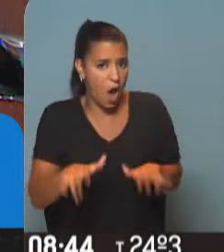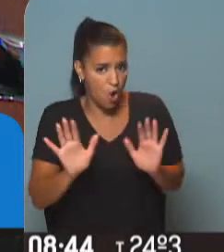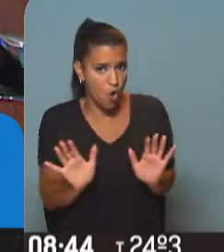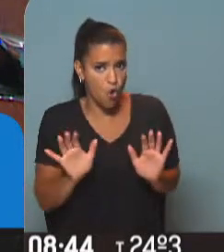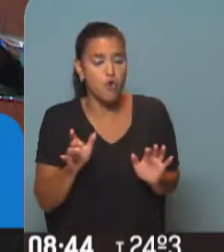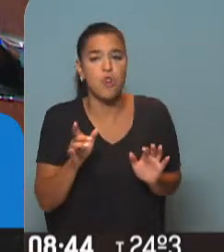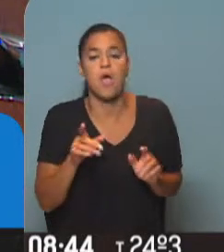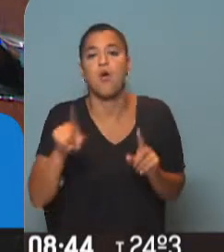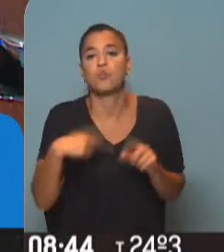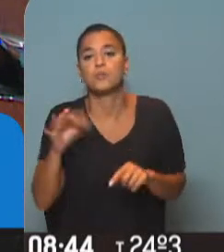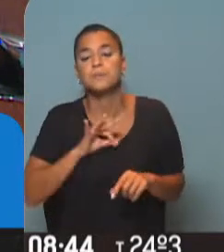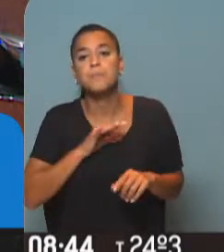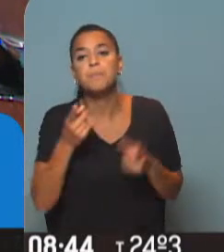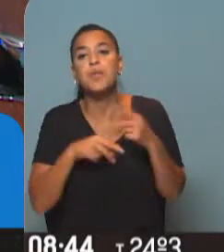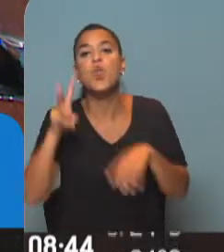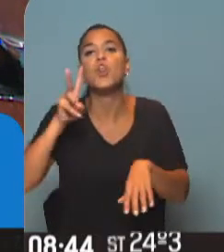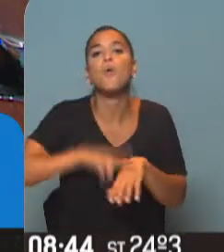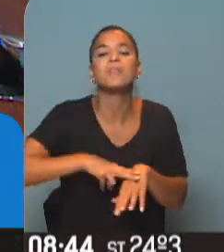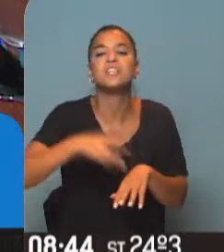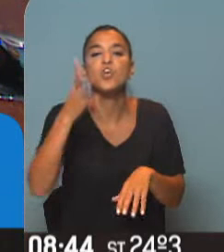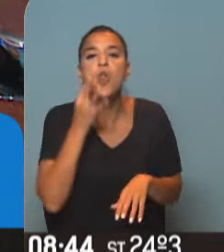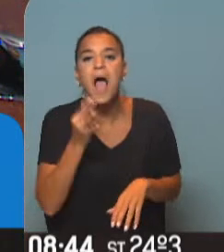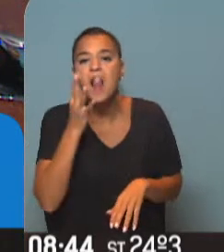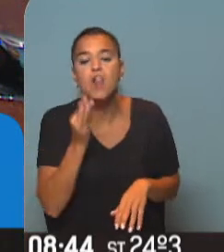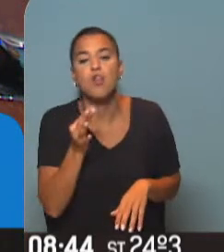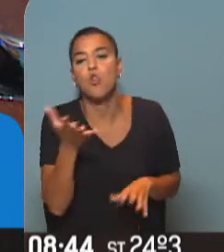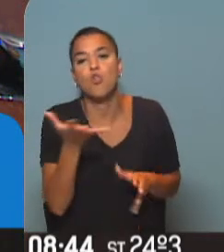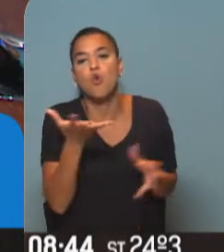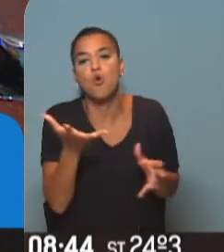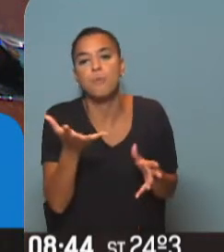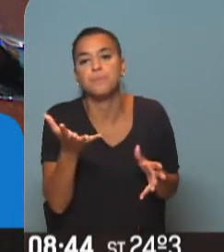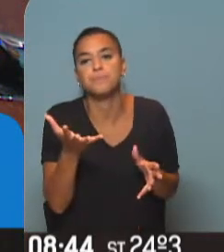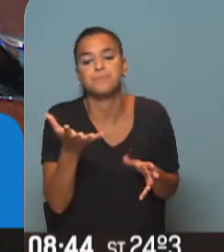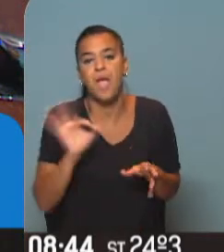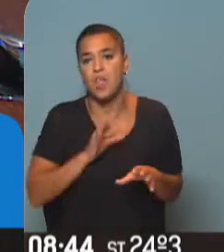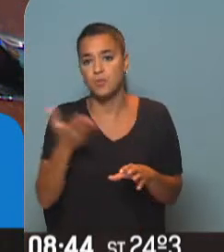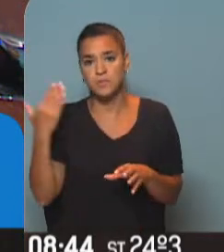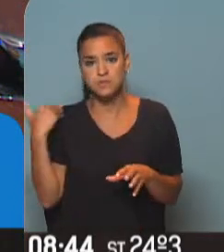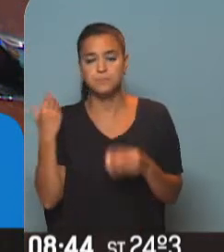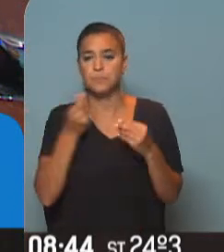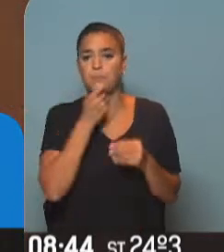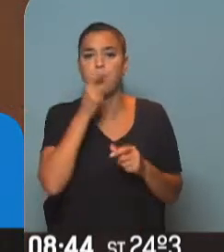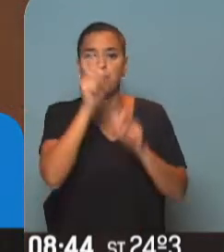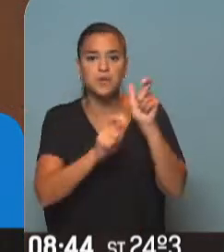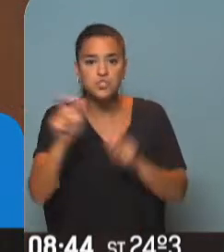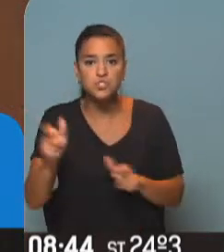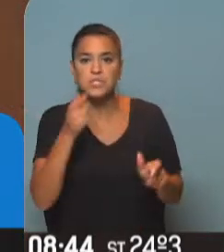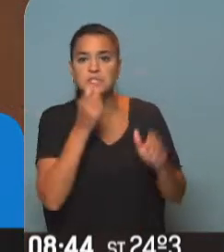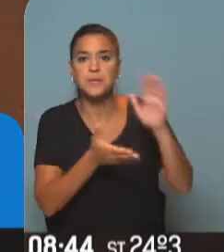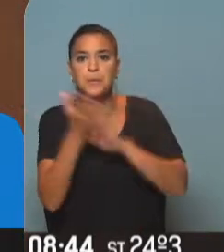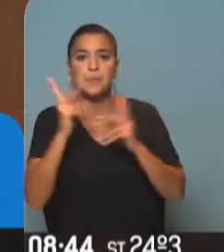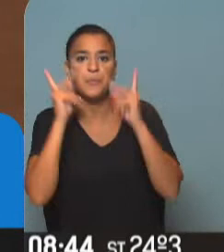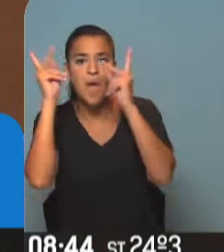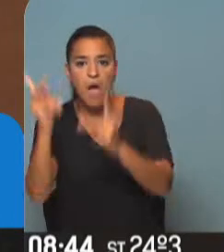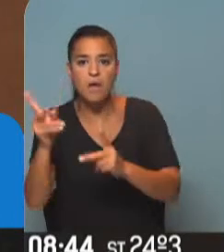con otros años pero hay alguna recomendación como años pasados a que esas personas que van a salir del país y que